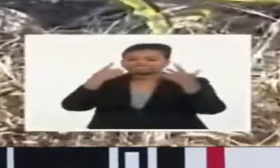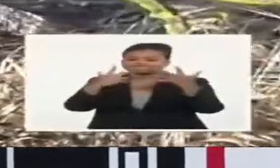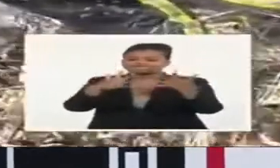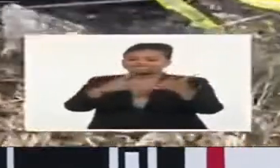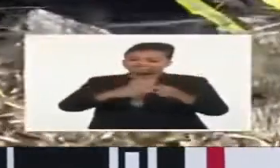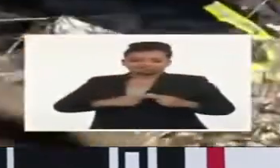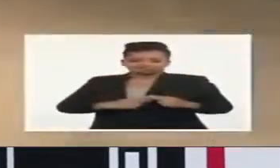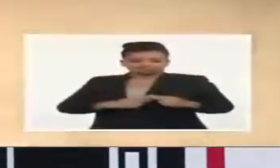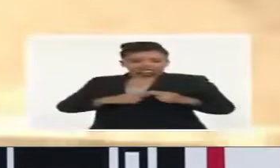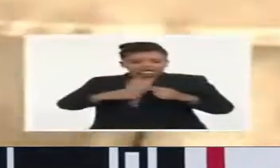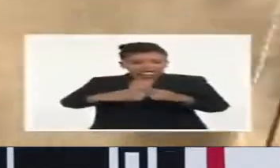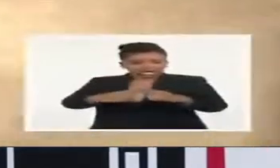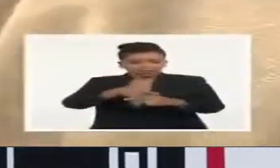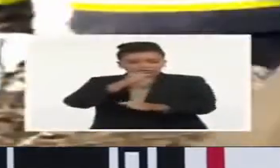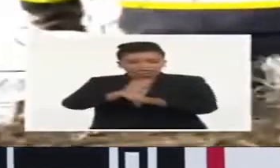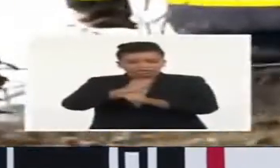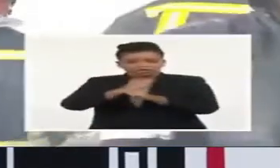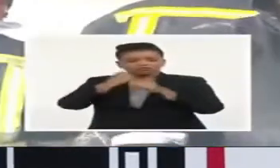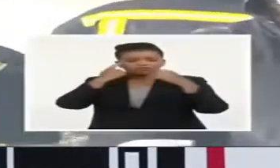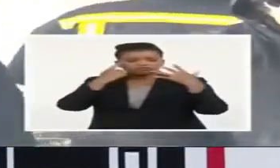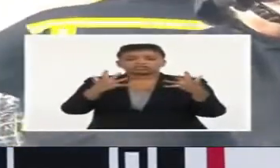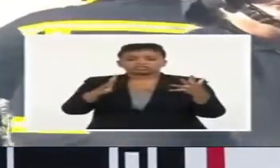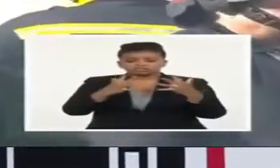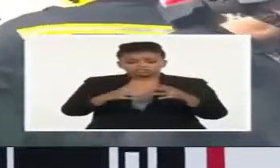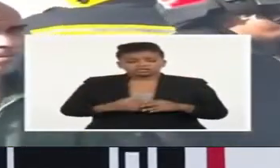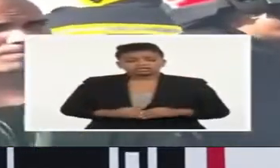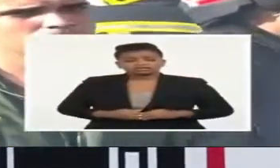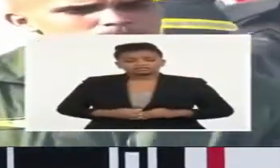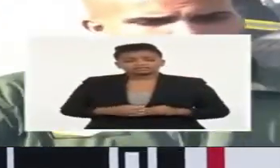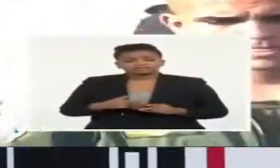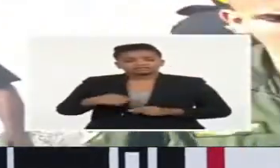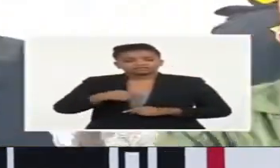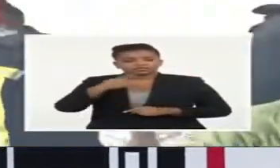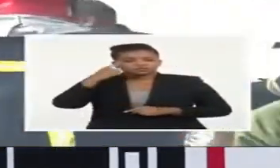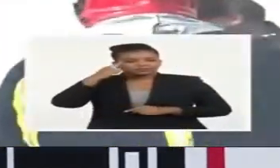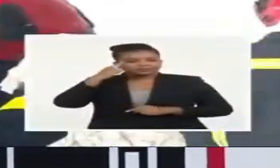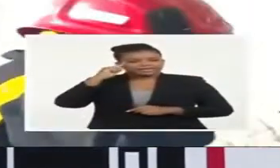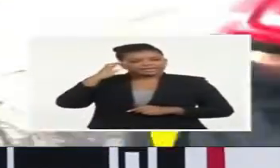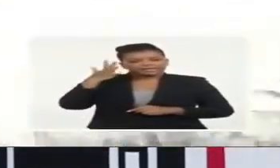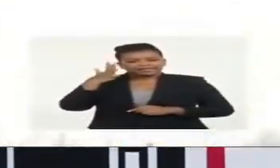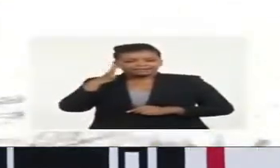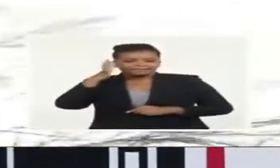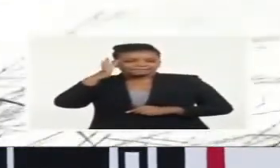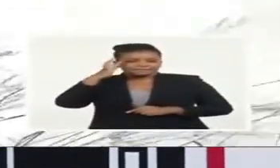petróleo. Porque eso es una bomba que dispara los cañones